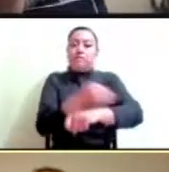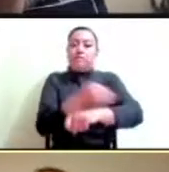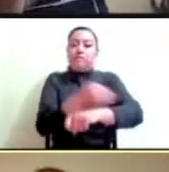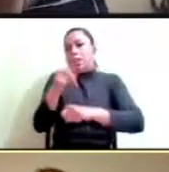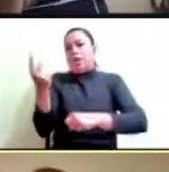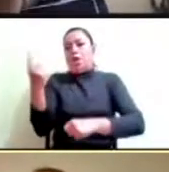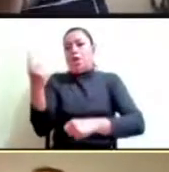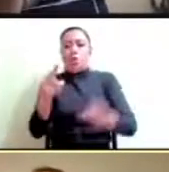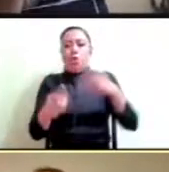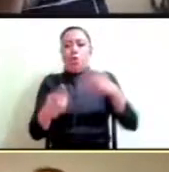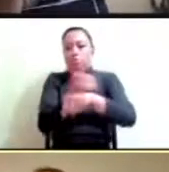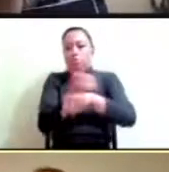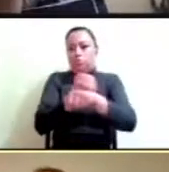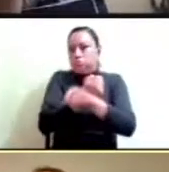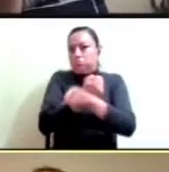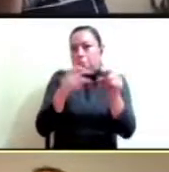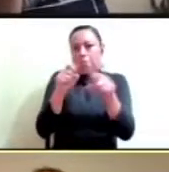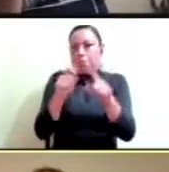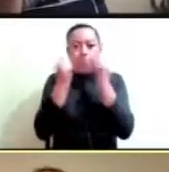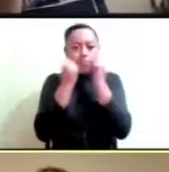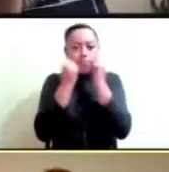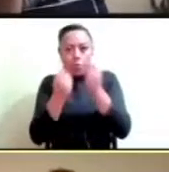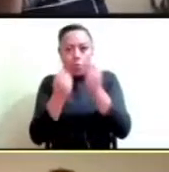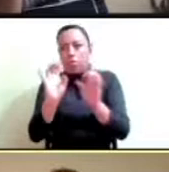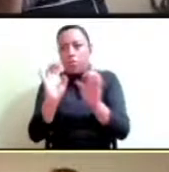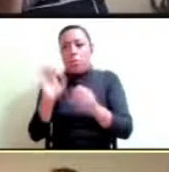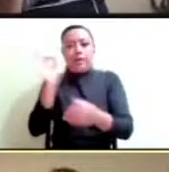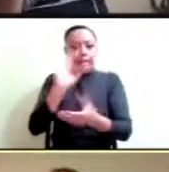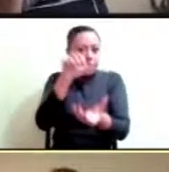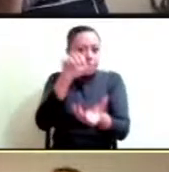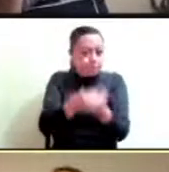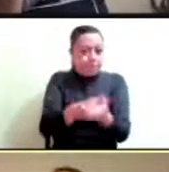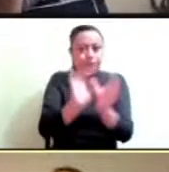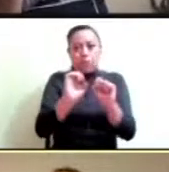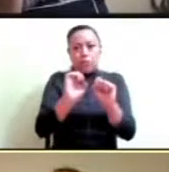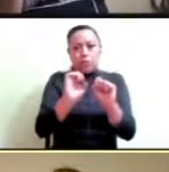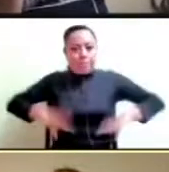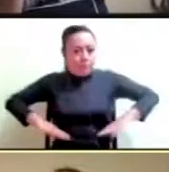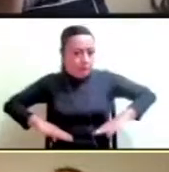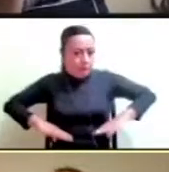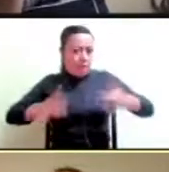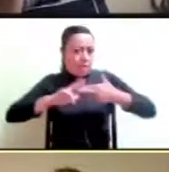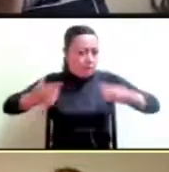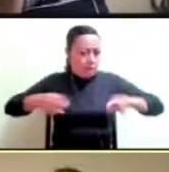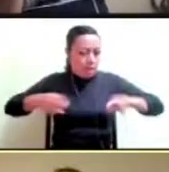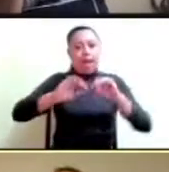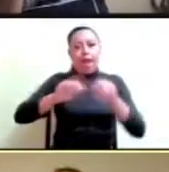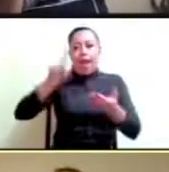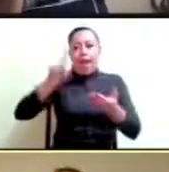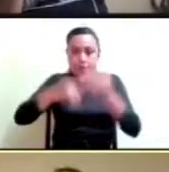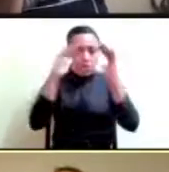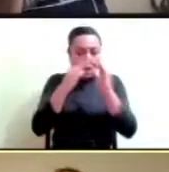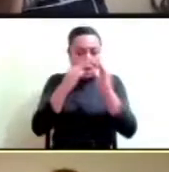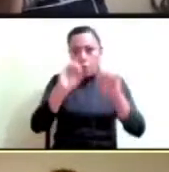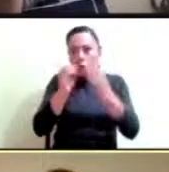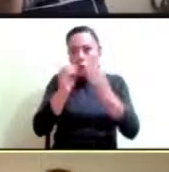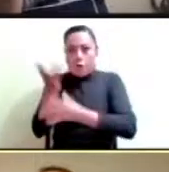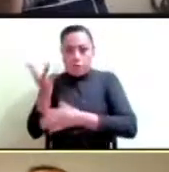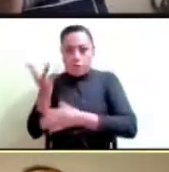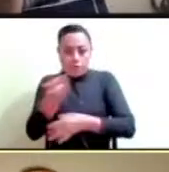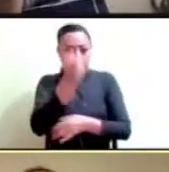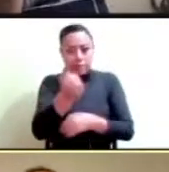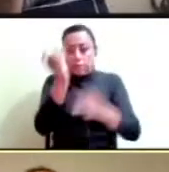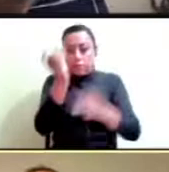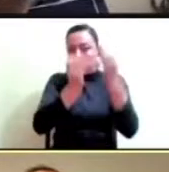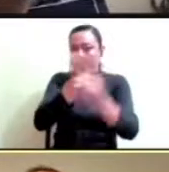consanguinidad, afinidad civil, concubinato o una relación de pareja, ya sea dentro o fuera del domicilio familiar. Este delito afecta